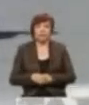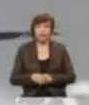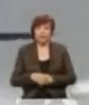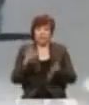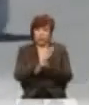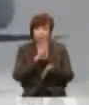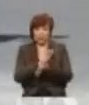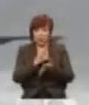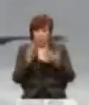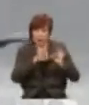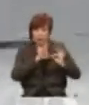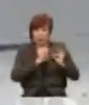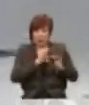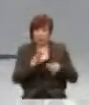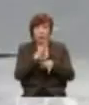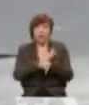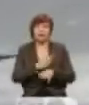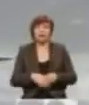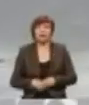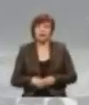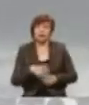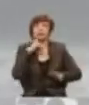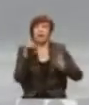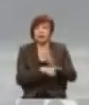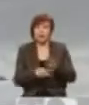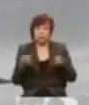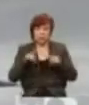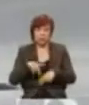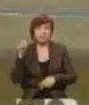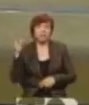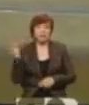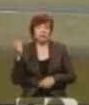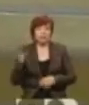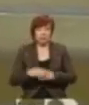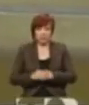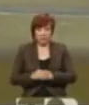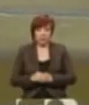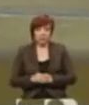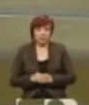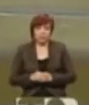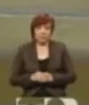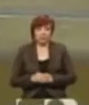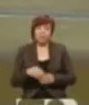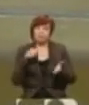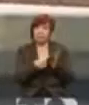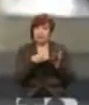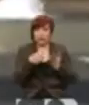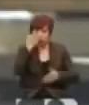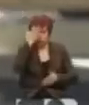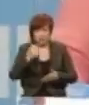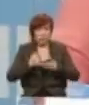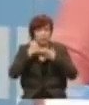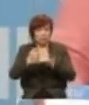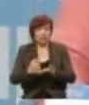Mushuk Pakari, con 84 denuncias de abuso en contra de un profesor, hubo grave omisión por parte del Ministerio de